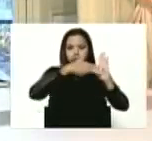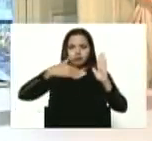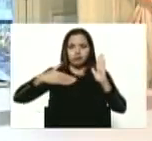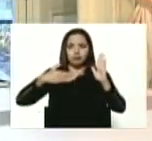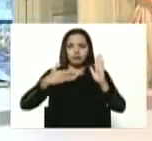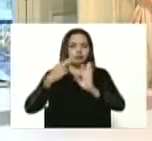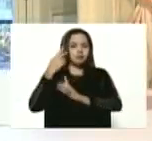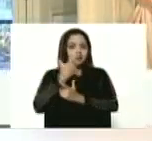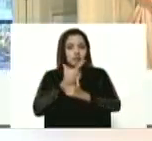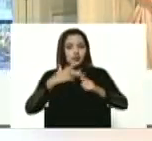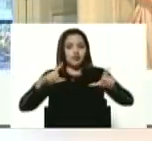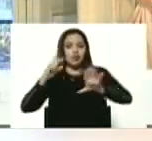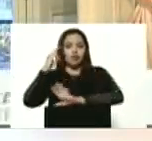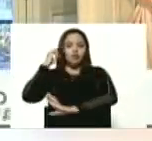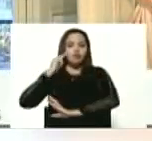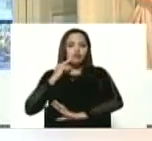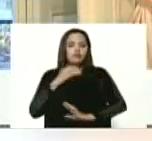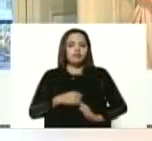Bolívar,